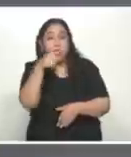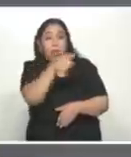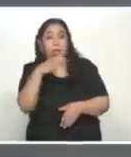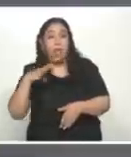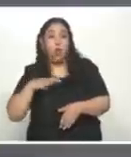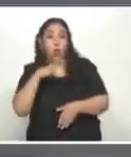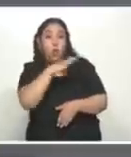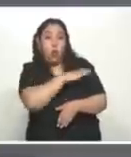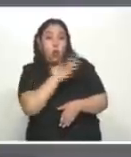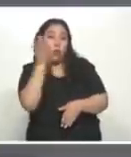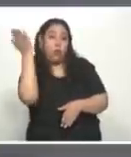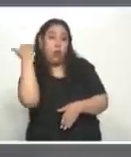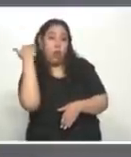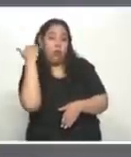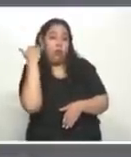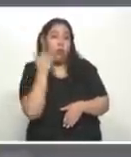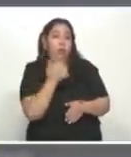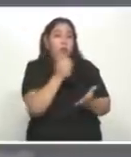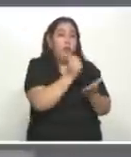con 6.